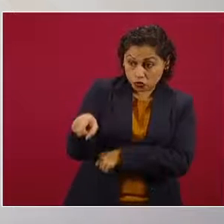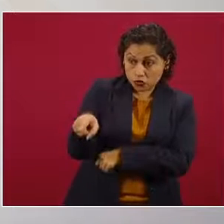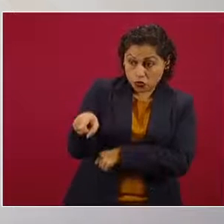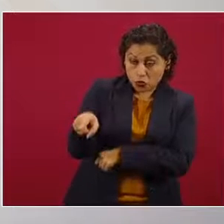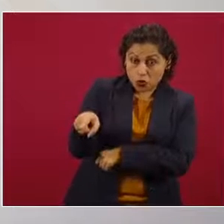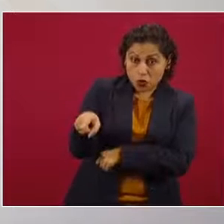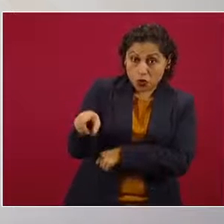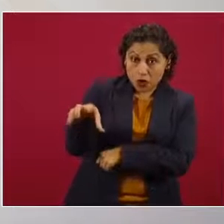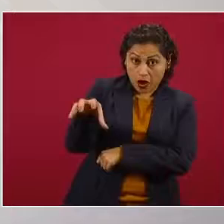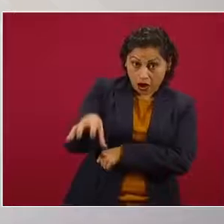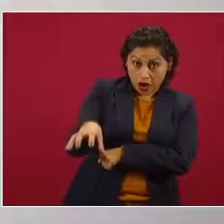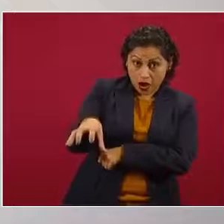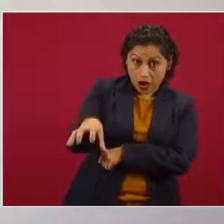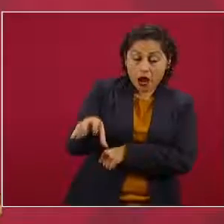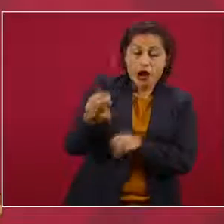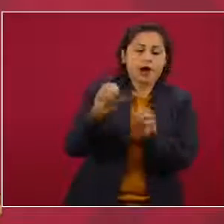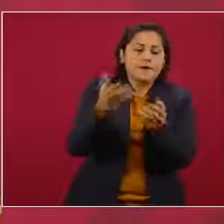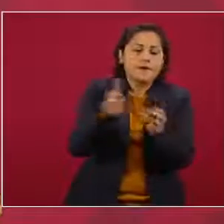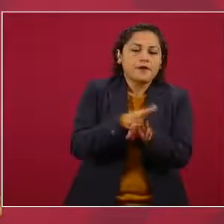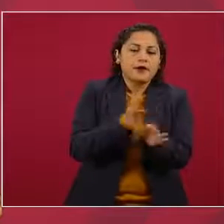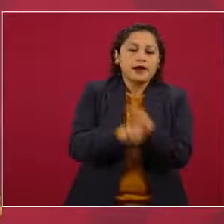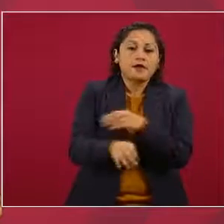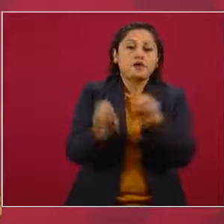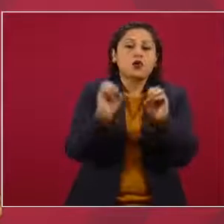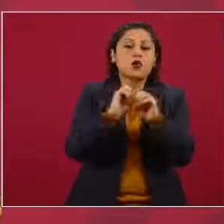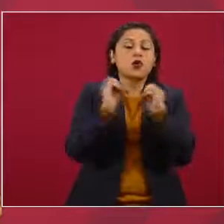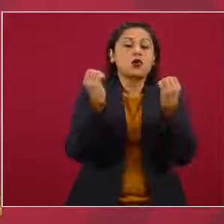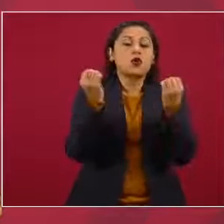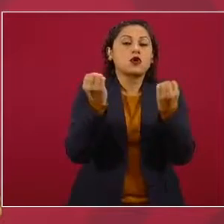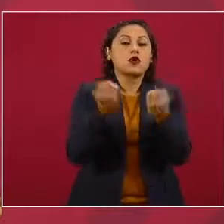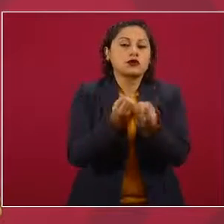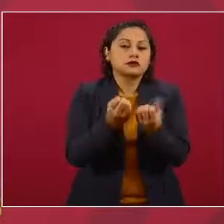las organizaciones campesinas, las organizaciones